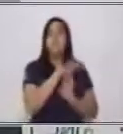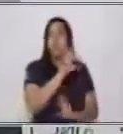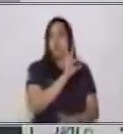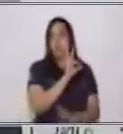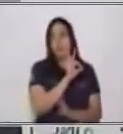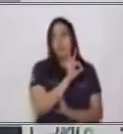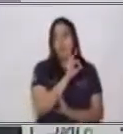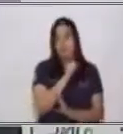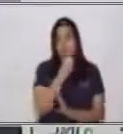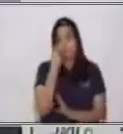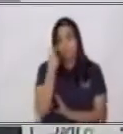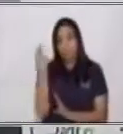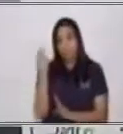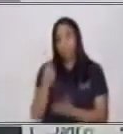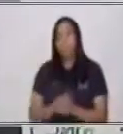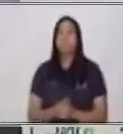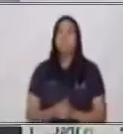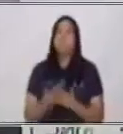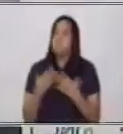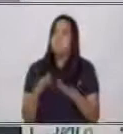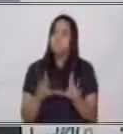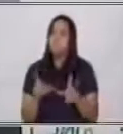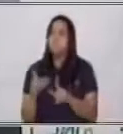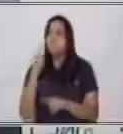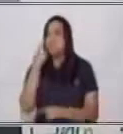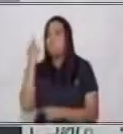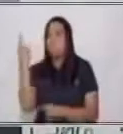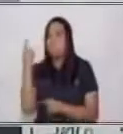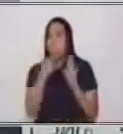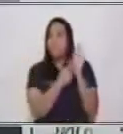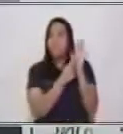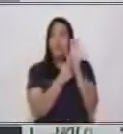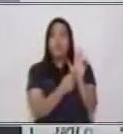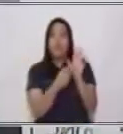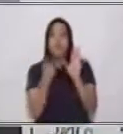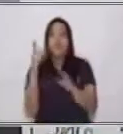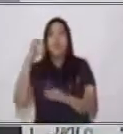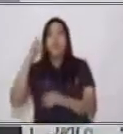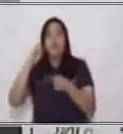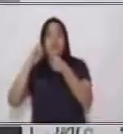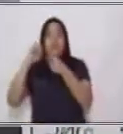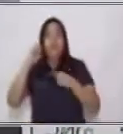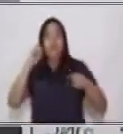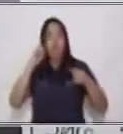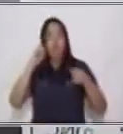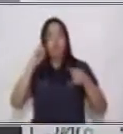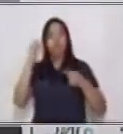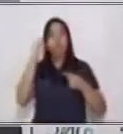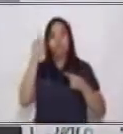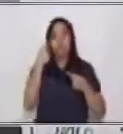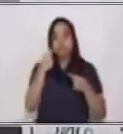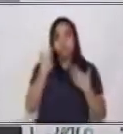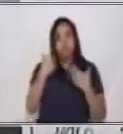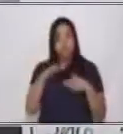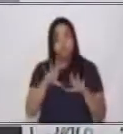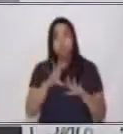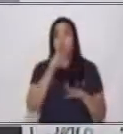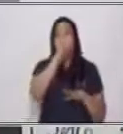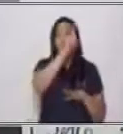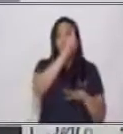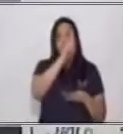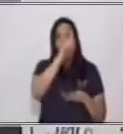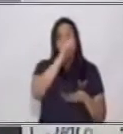este renglón se va a multiplicar por 4. Y todo este renglón se va a multiplicar por menos 5.